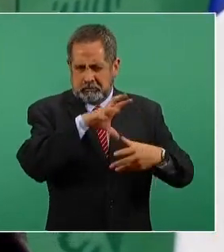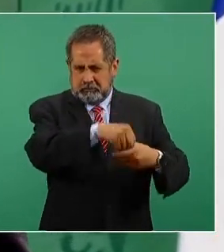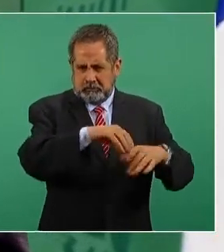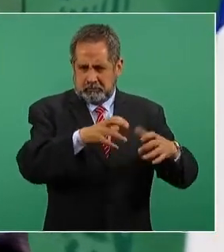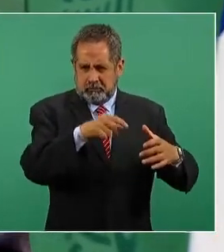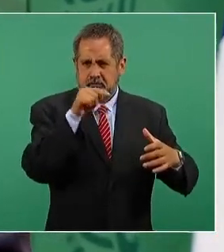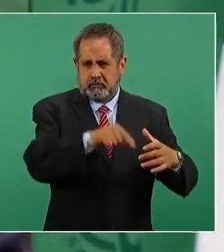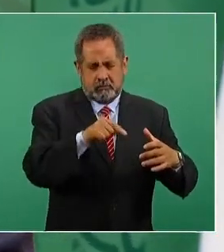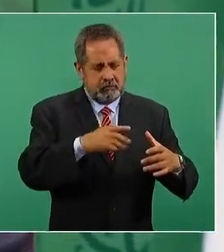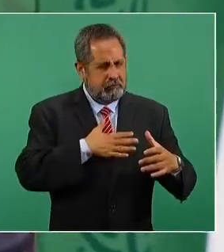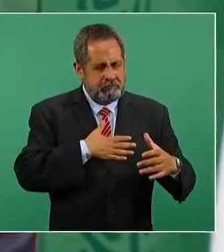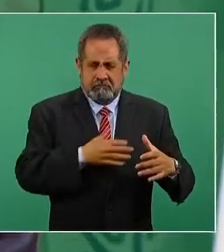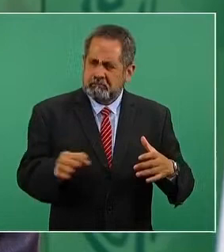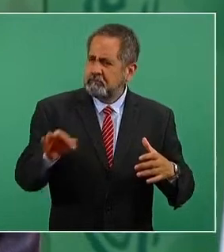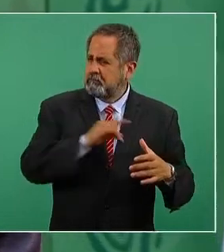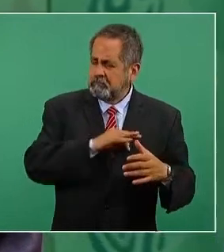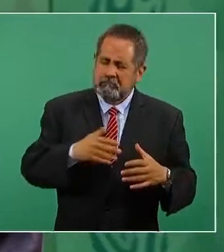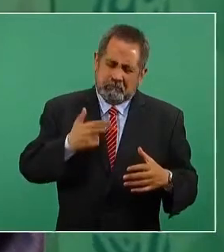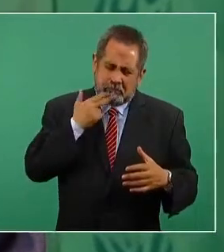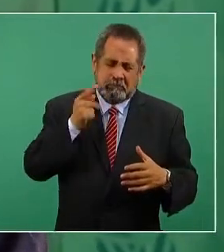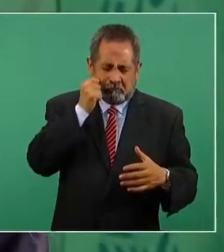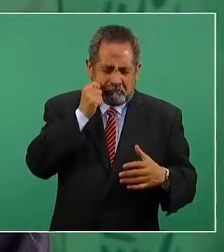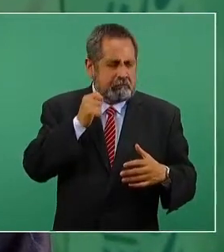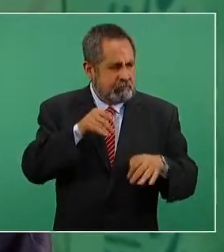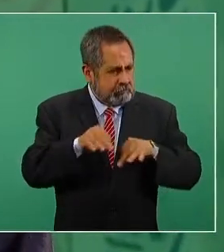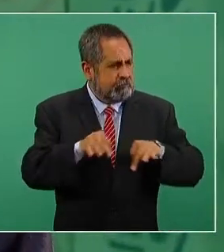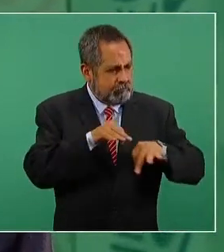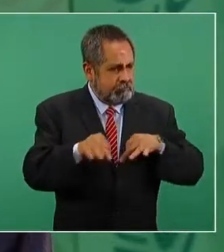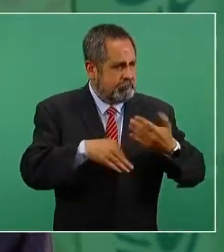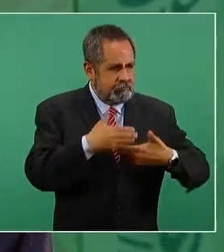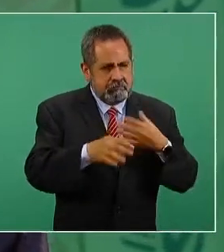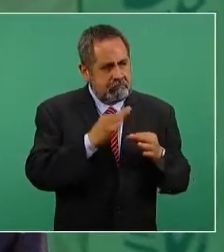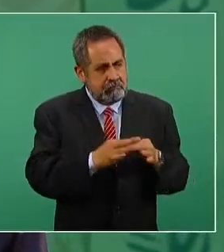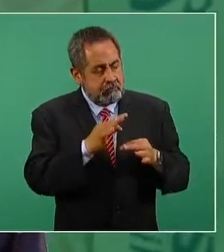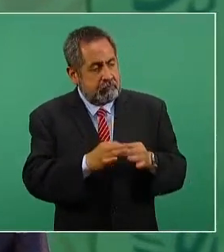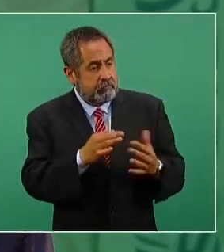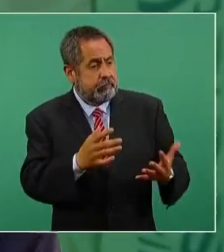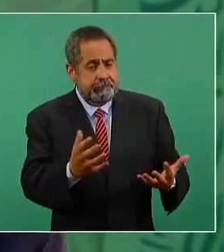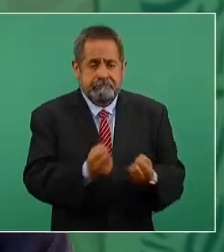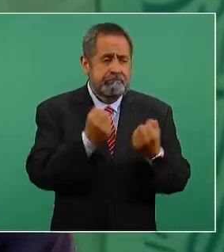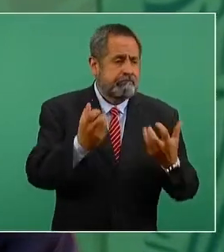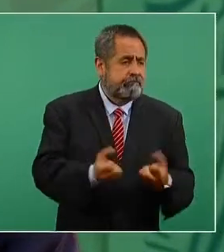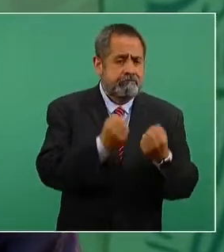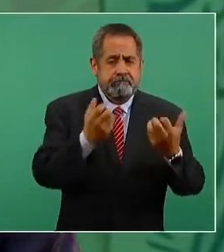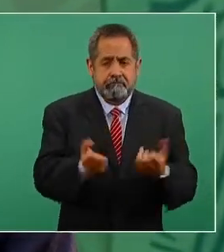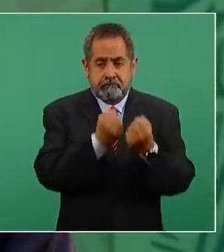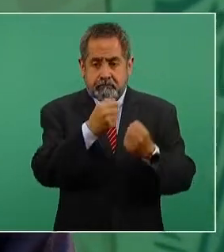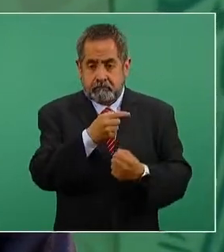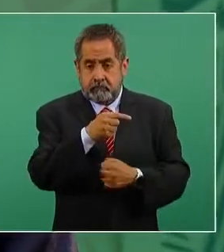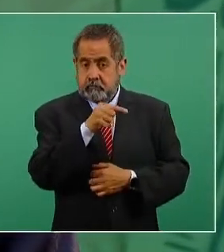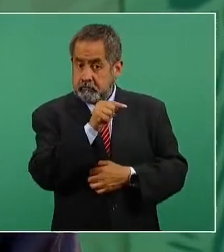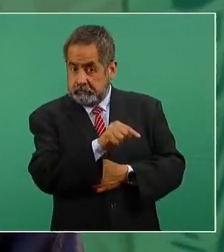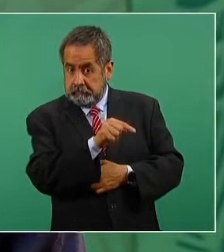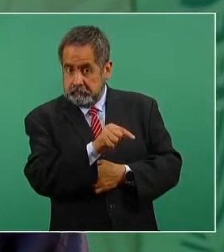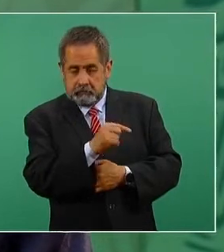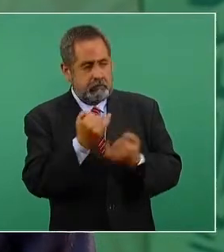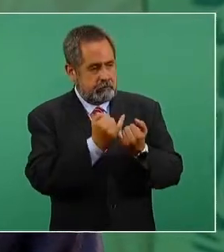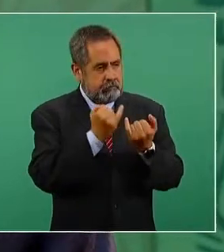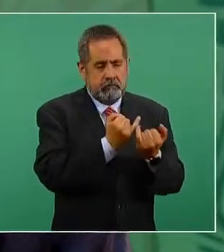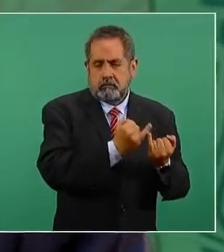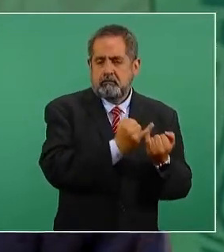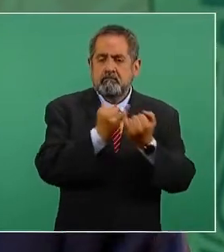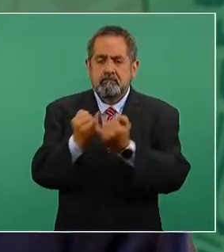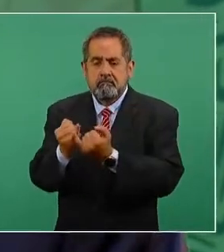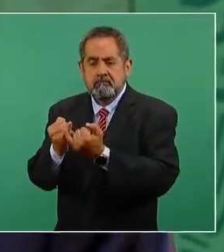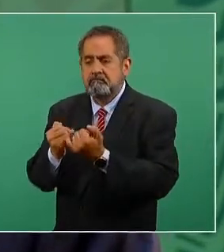que arriesgaron su vida, están arriesgando su vida para salvar vidas. Así también tenemos que hacer un